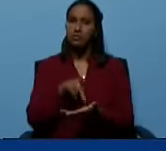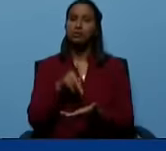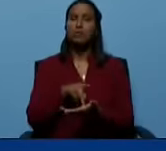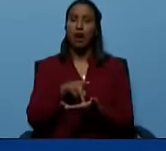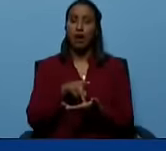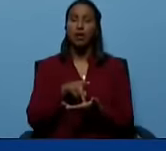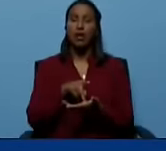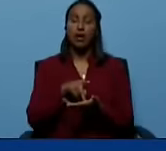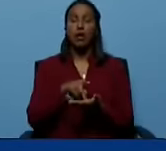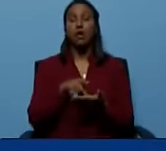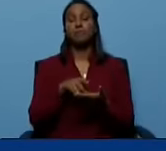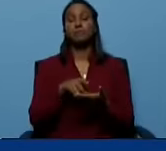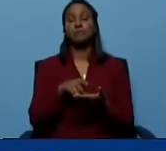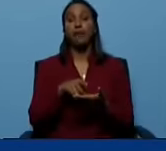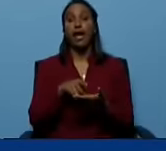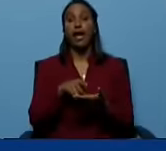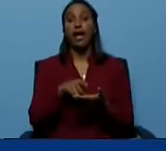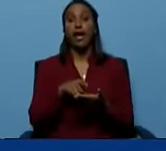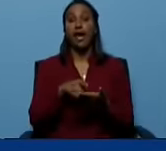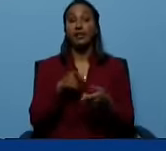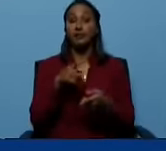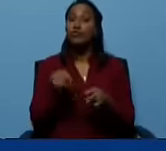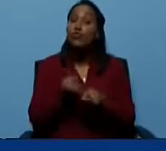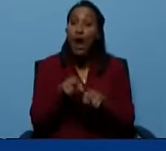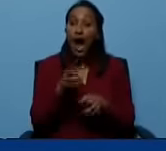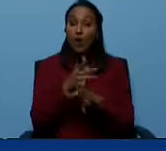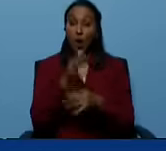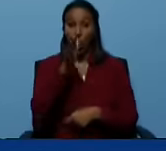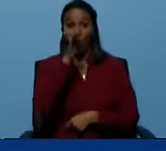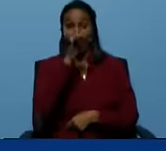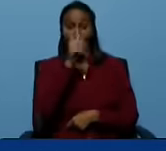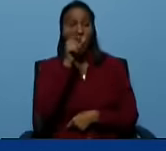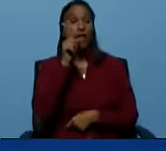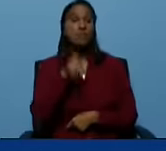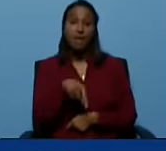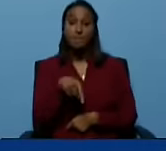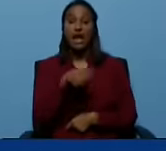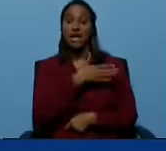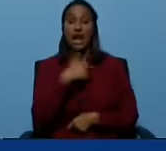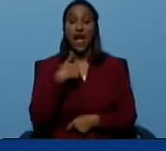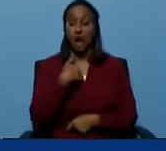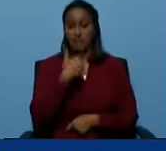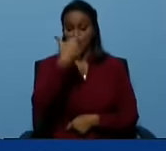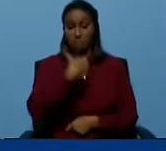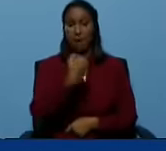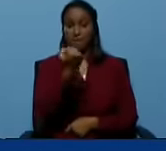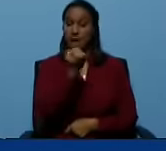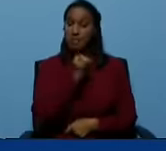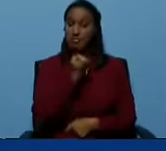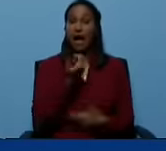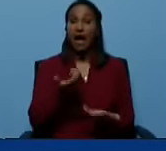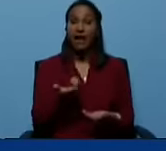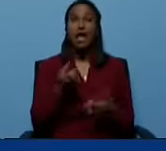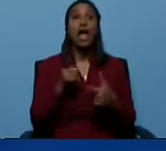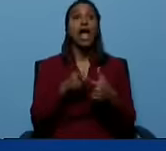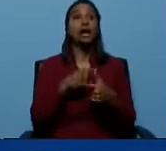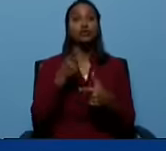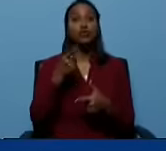matarme varias veces. Les abrimos la puerta para que participaran en las elecciones parlamentarias